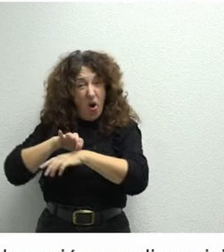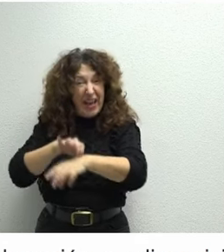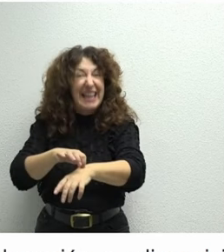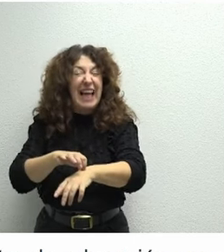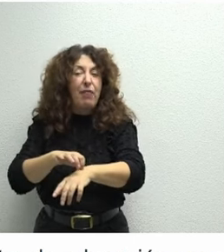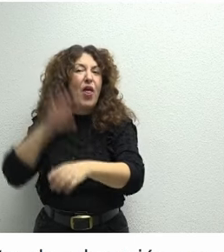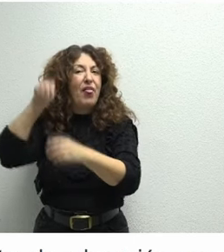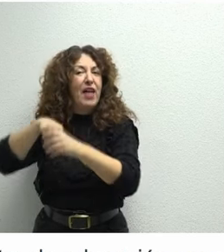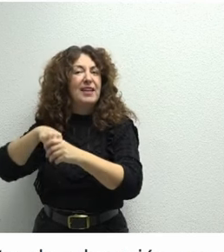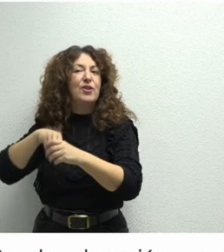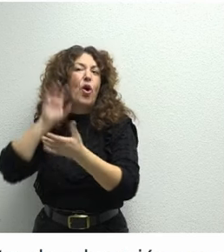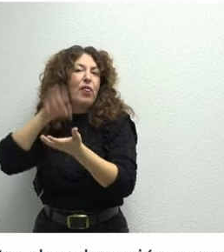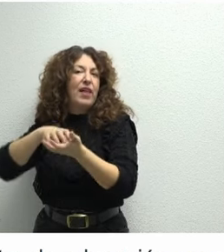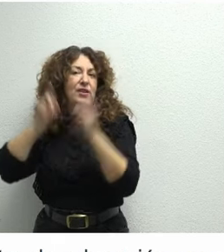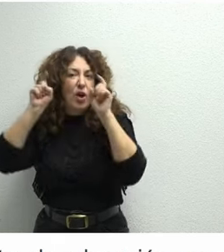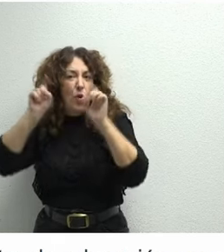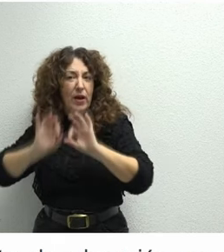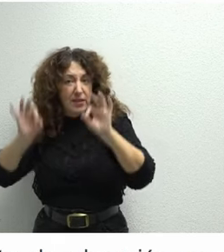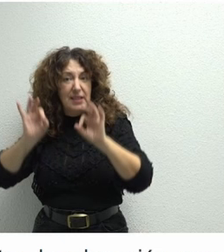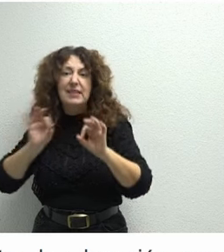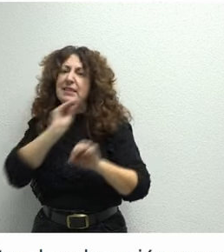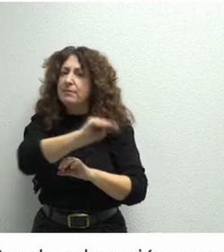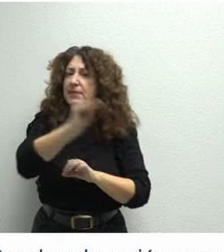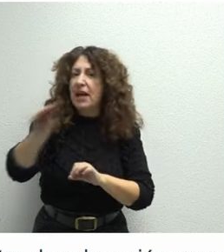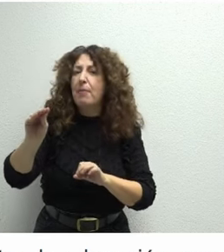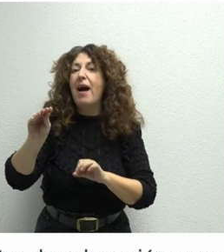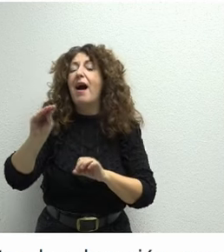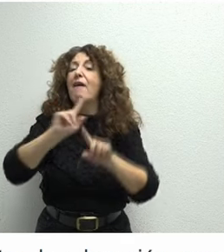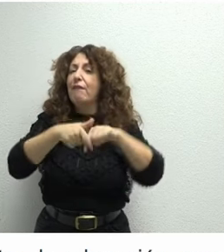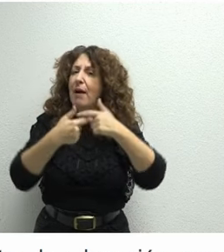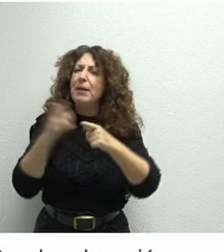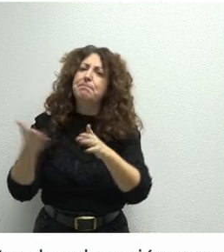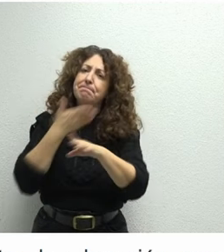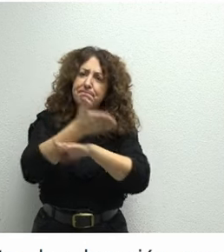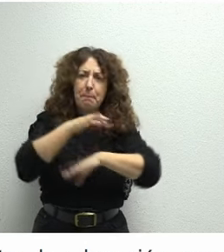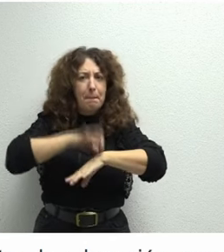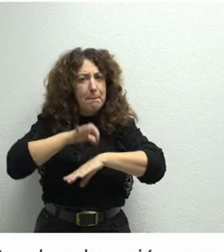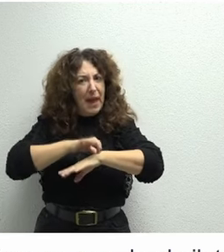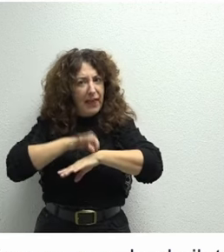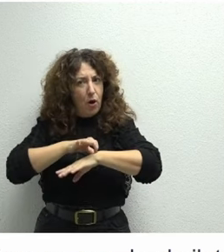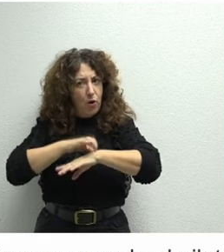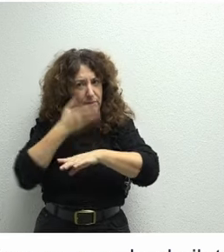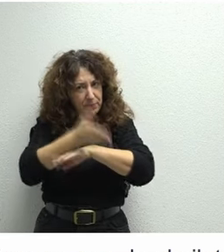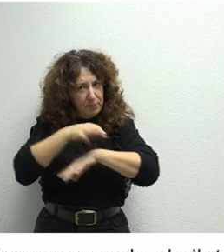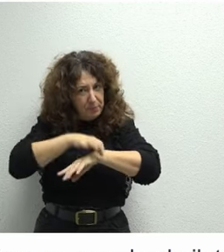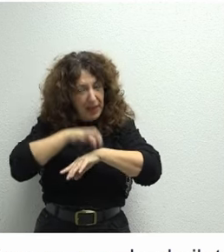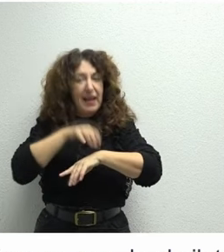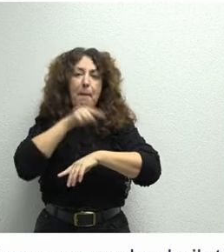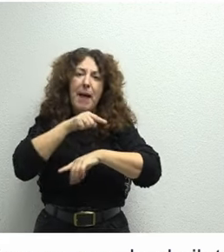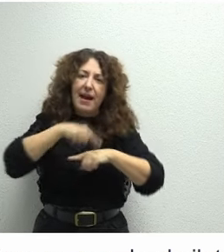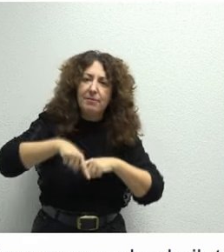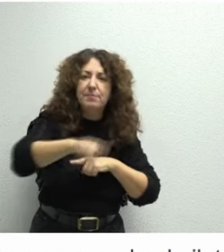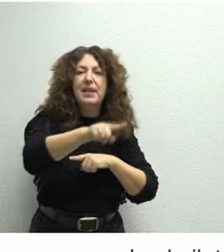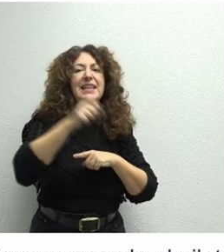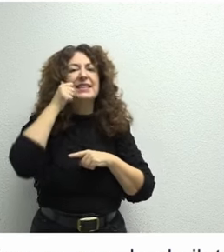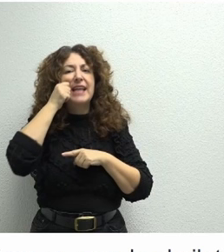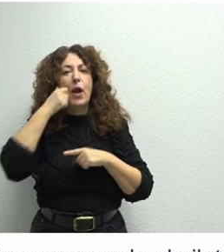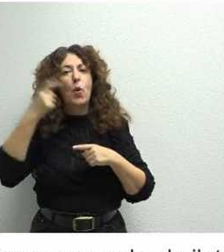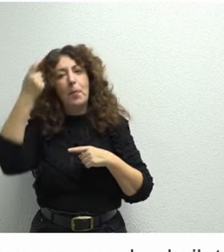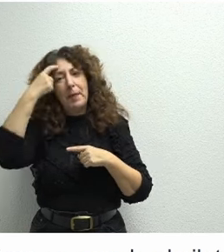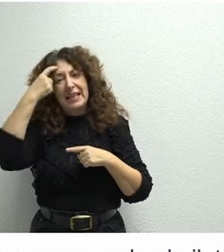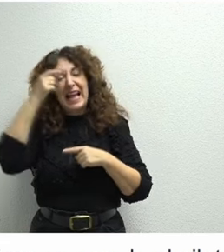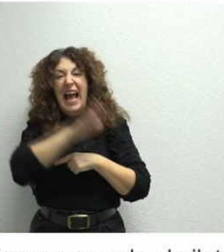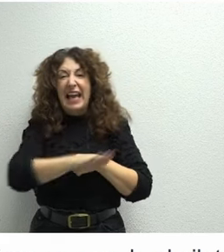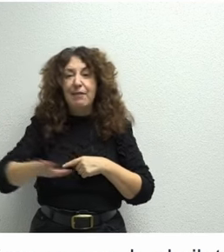Especial les invitan a las familias a que acudan a su médico de atención primaria Entonces se les derive a Salud Mental infanto juvenil Y a partir de ahí ya